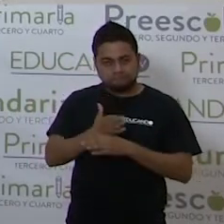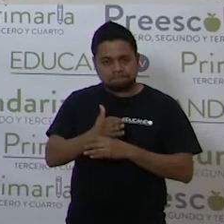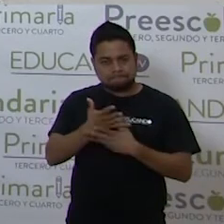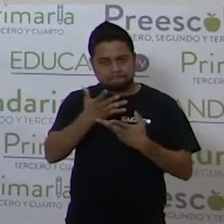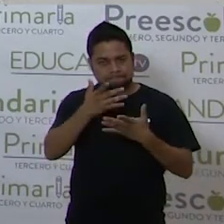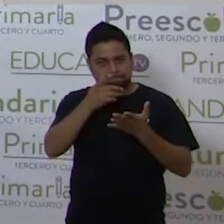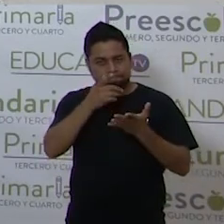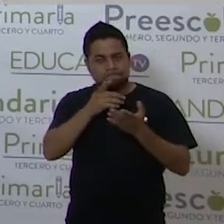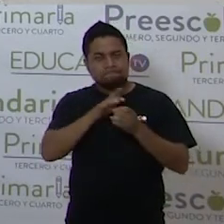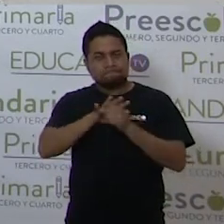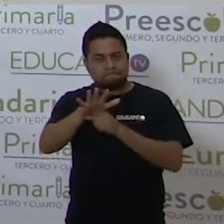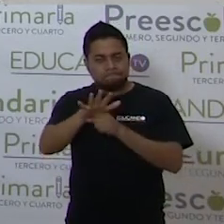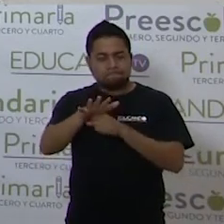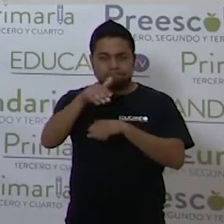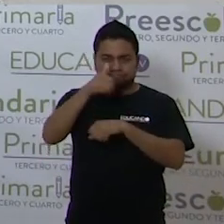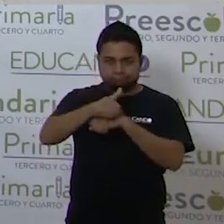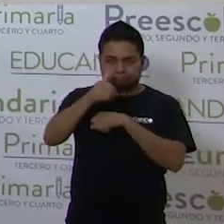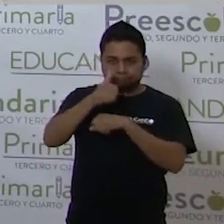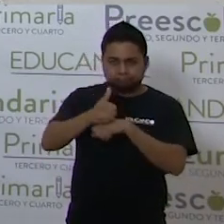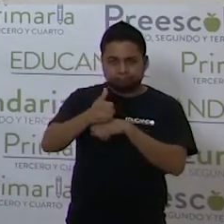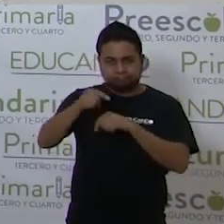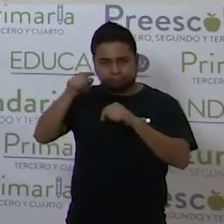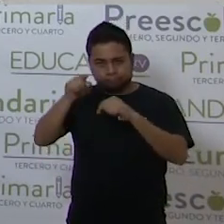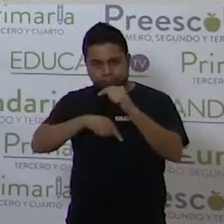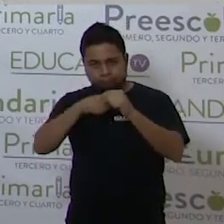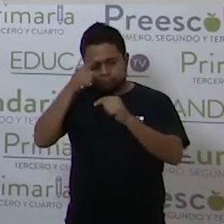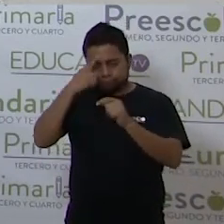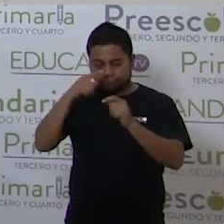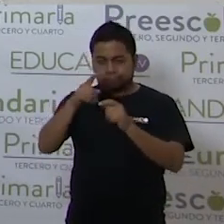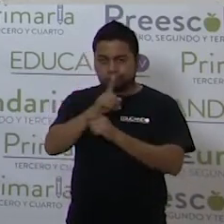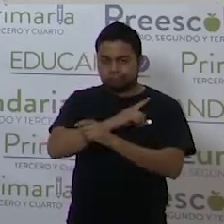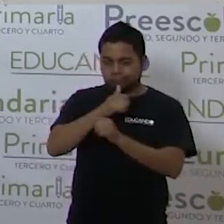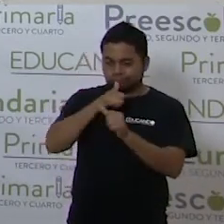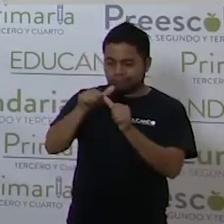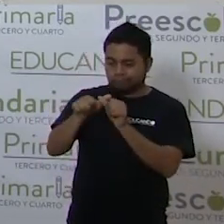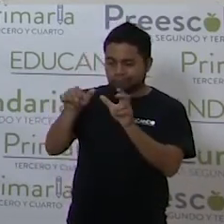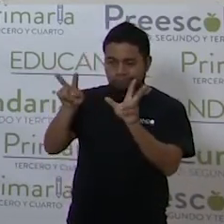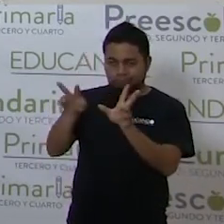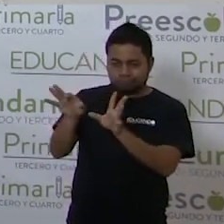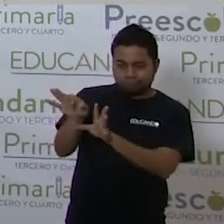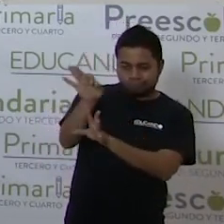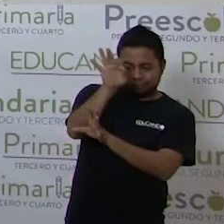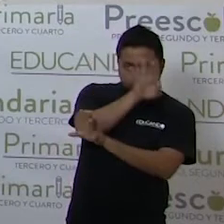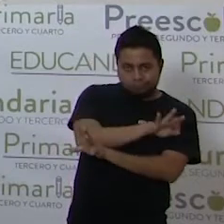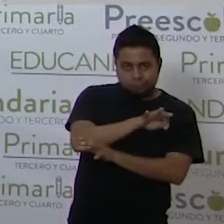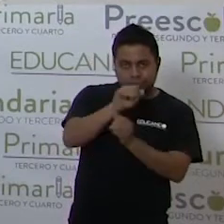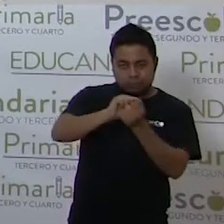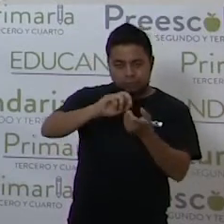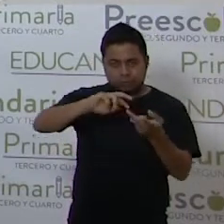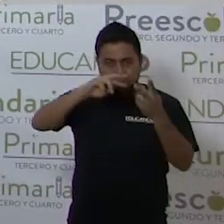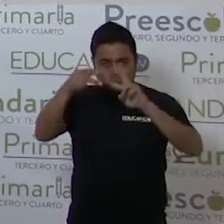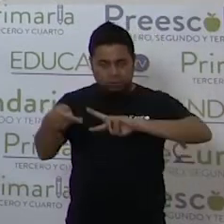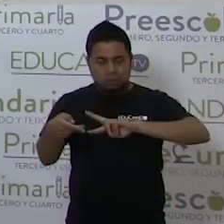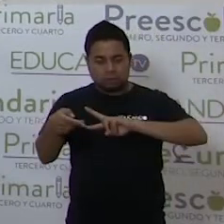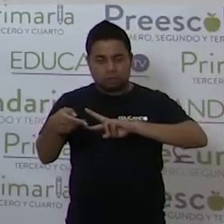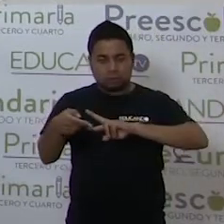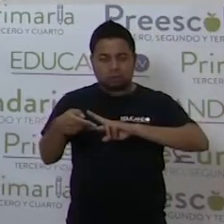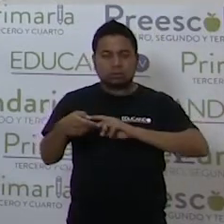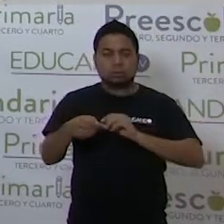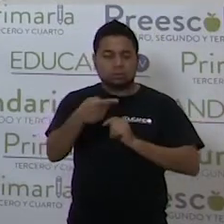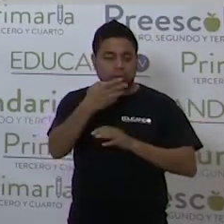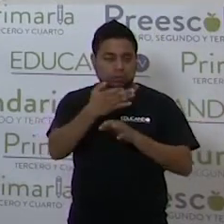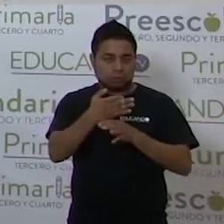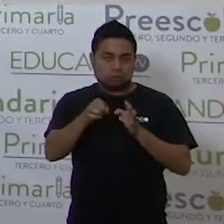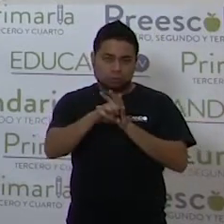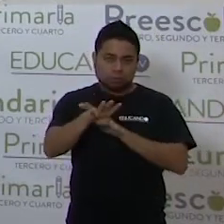sobra o lo que queremos eliminar para despejar la incógnita lo vamos a pasar con la operación contraria que sería en este caso